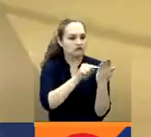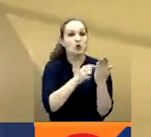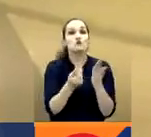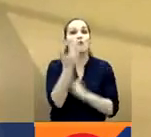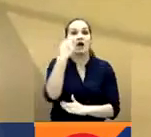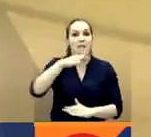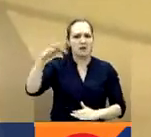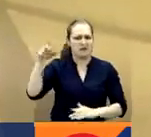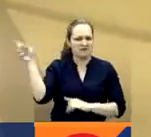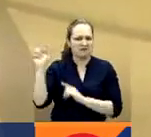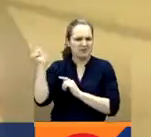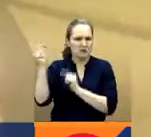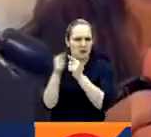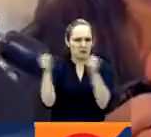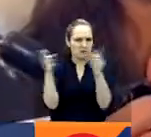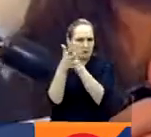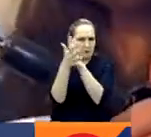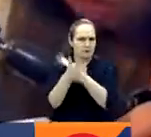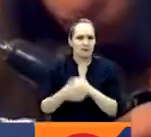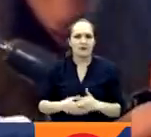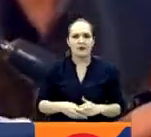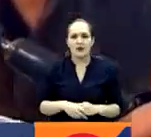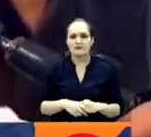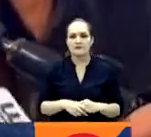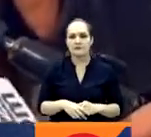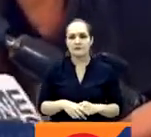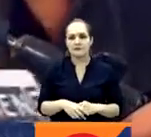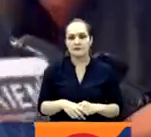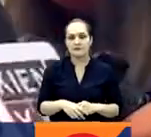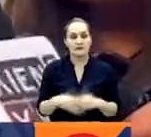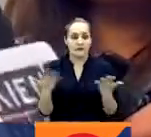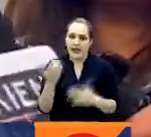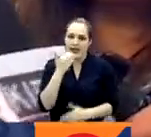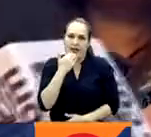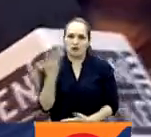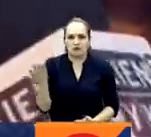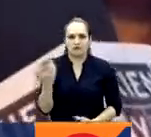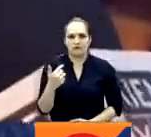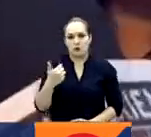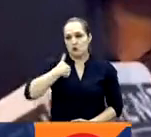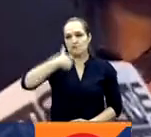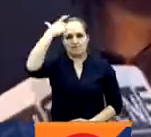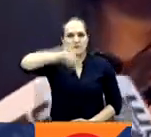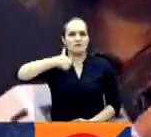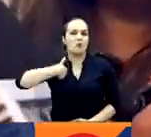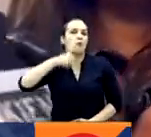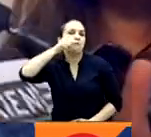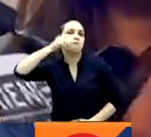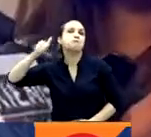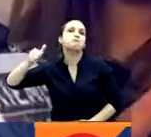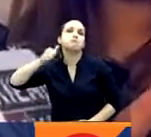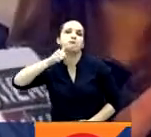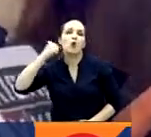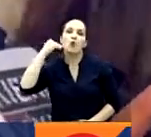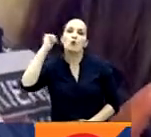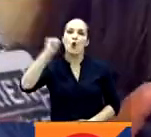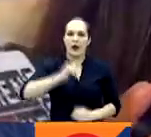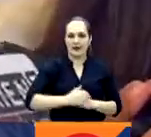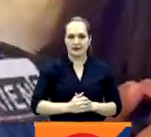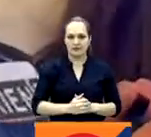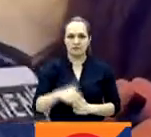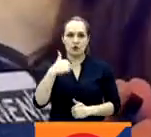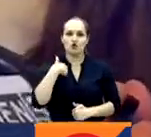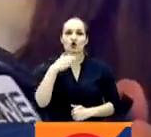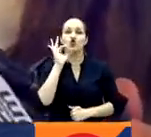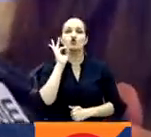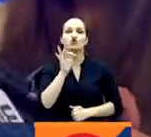COVID-19. Escuchemos lo que dijo. Que si una persona, una señora embarazada, por ejemplo, debe tener 4 controles prenatales